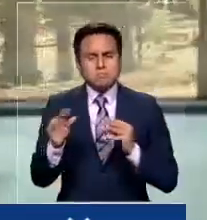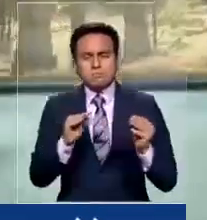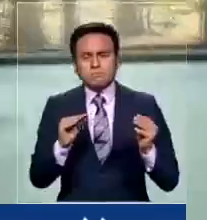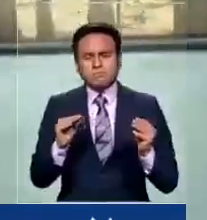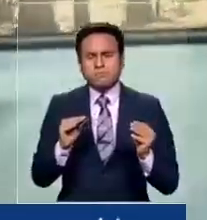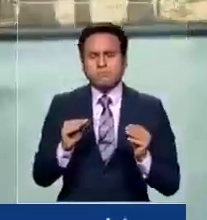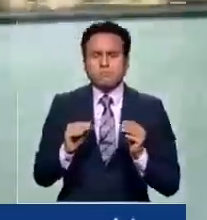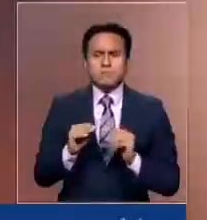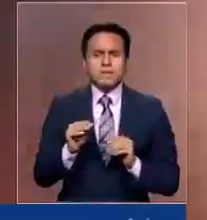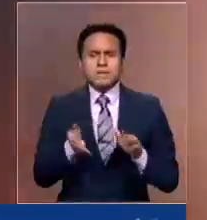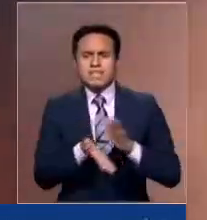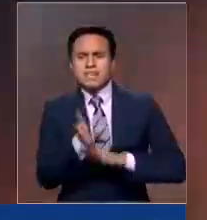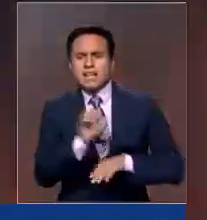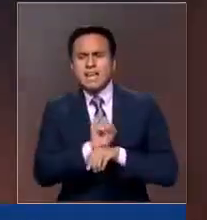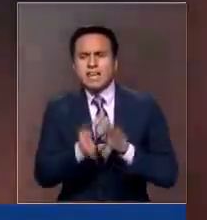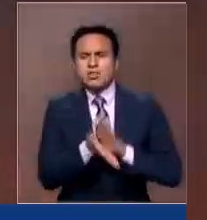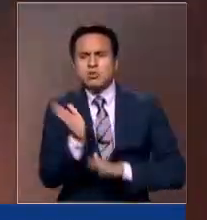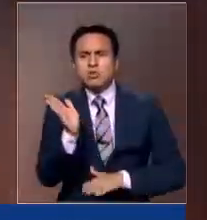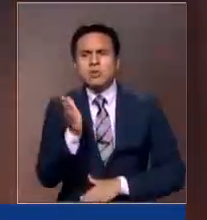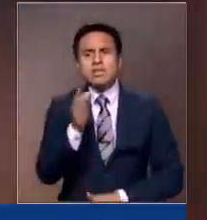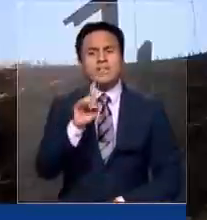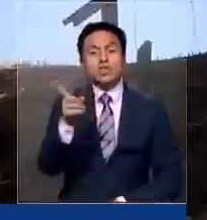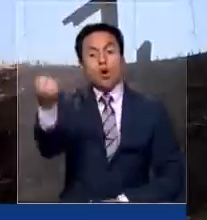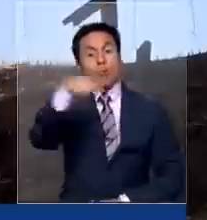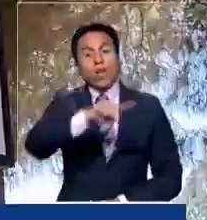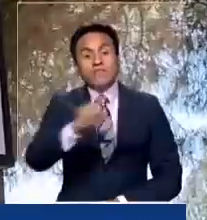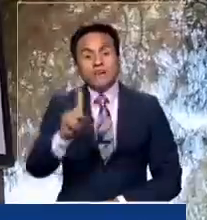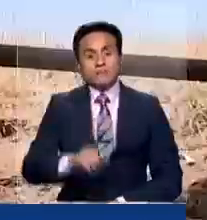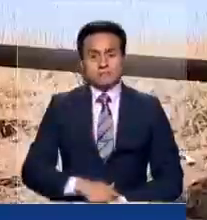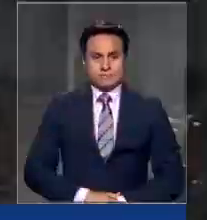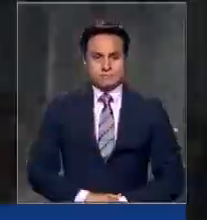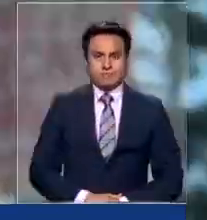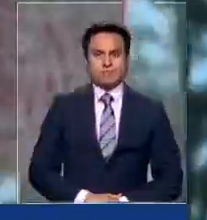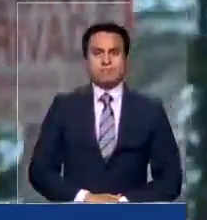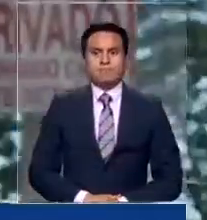estamos haciendo estamos haciendo está bien pero no vuelva